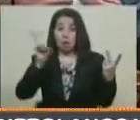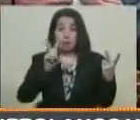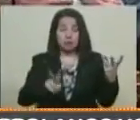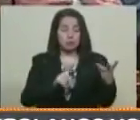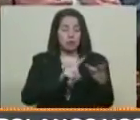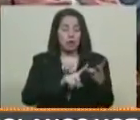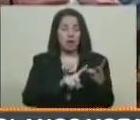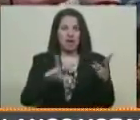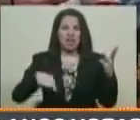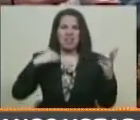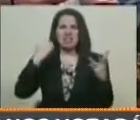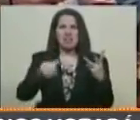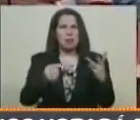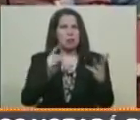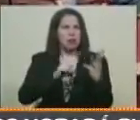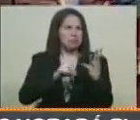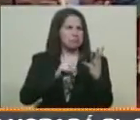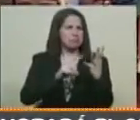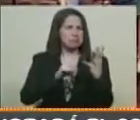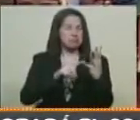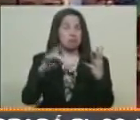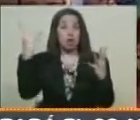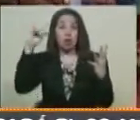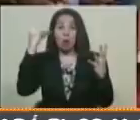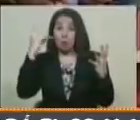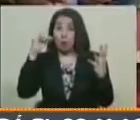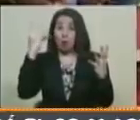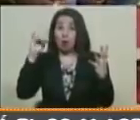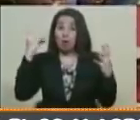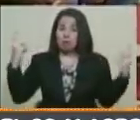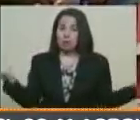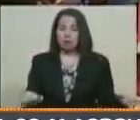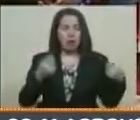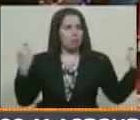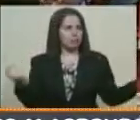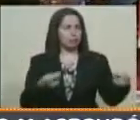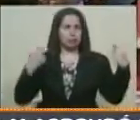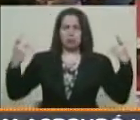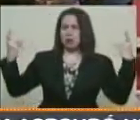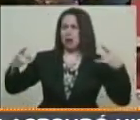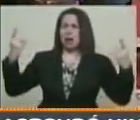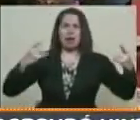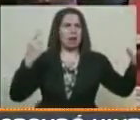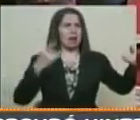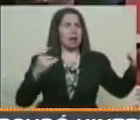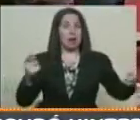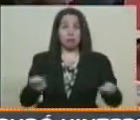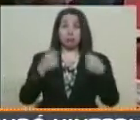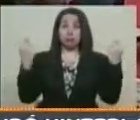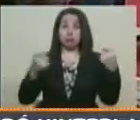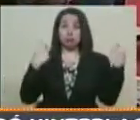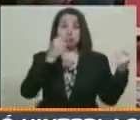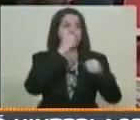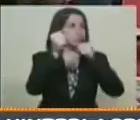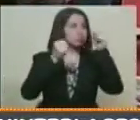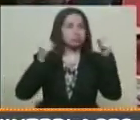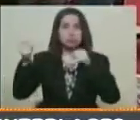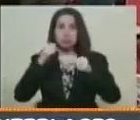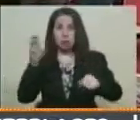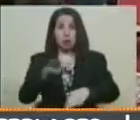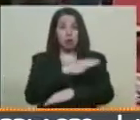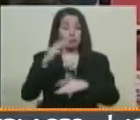y posteriormente se estarán presentando en Bolivia para promocionar este disco que